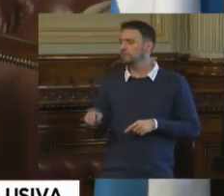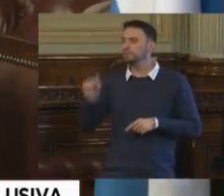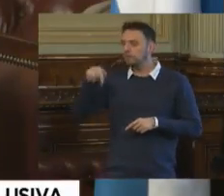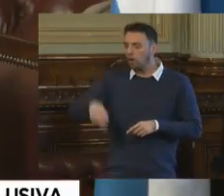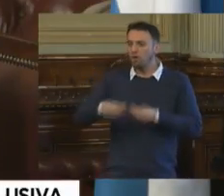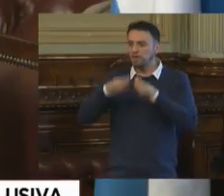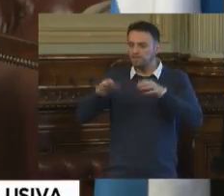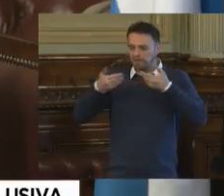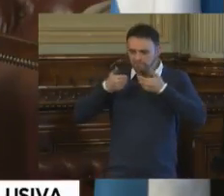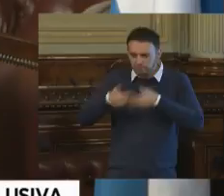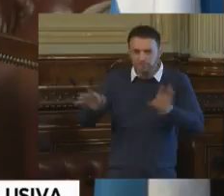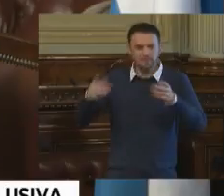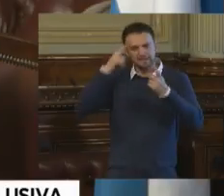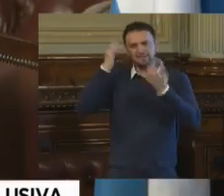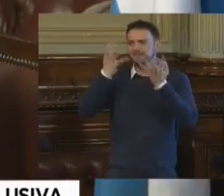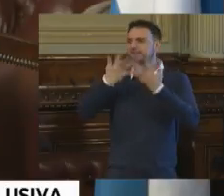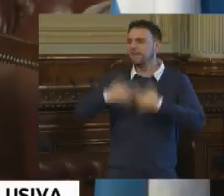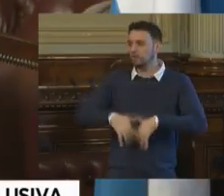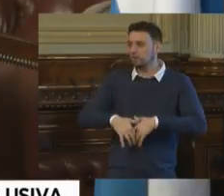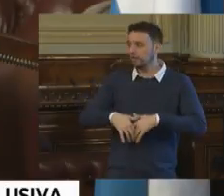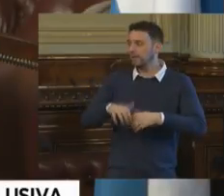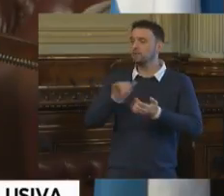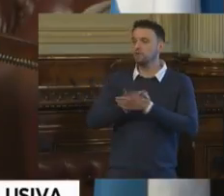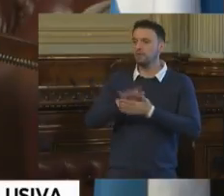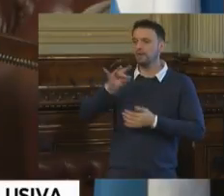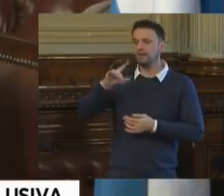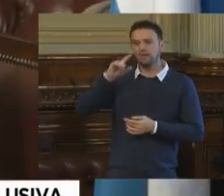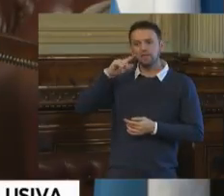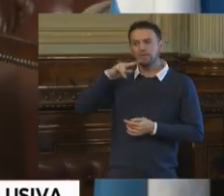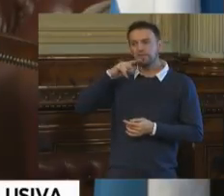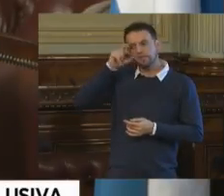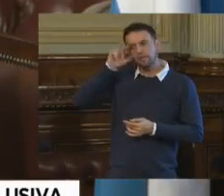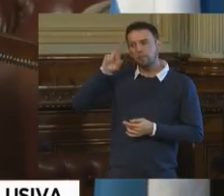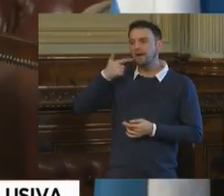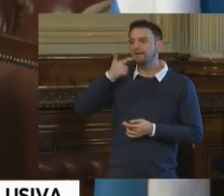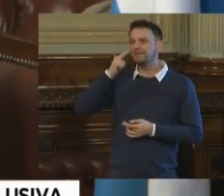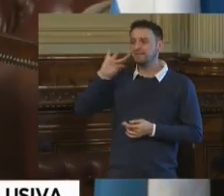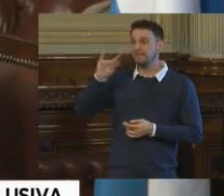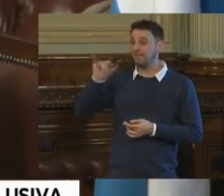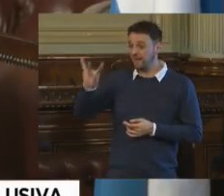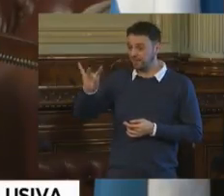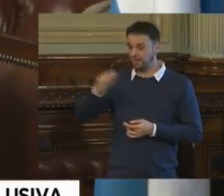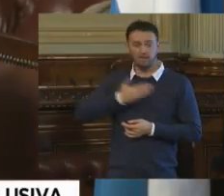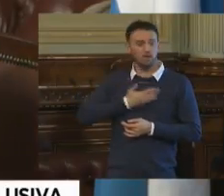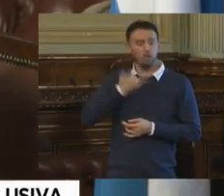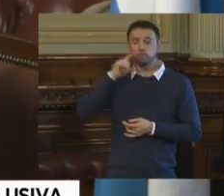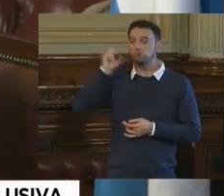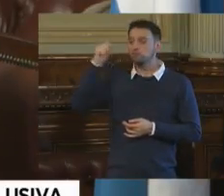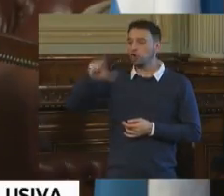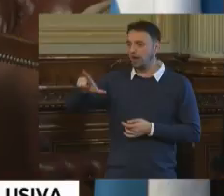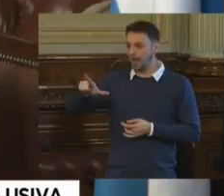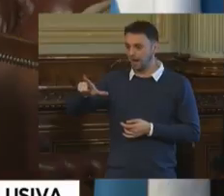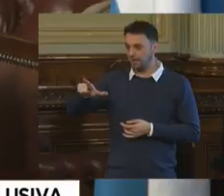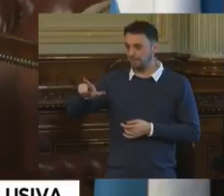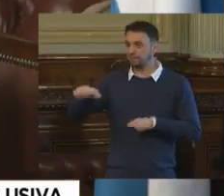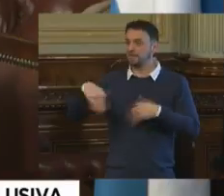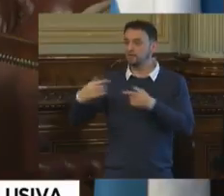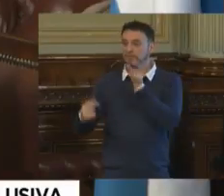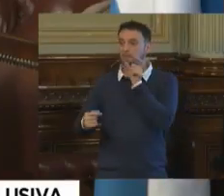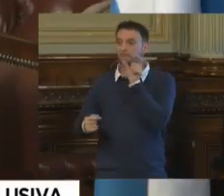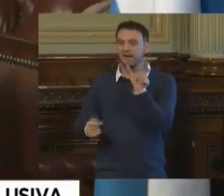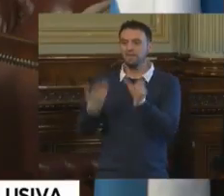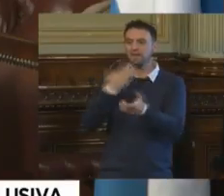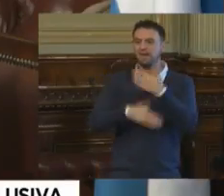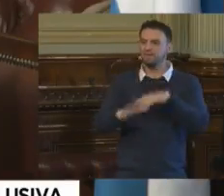abriendo camino una terminología que es la de diversidad funcional entonces que ya elimina la